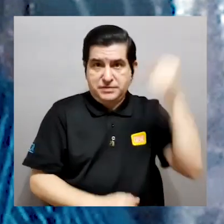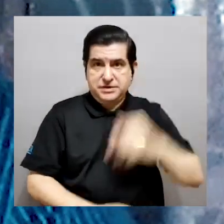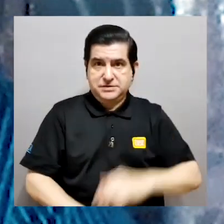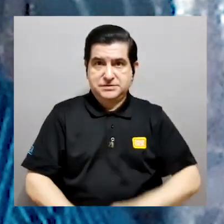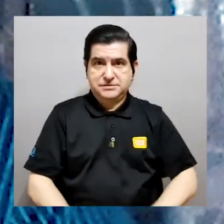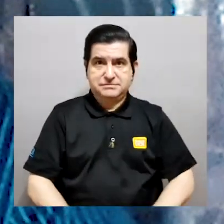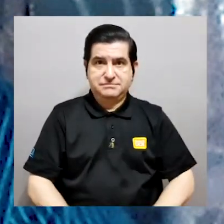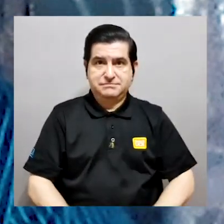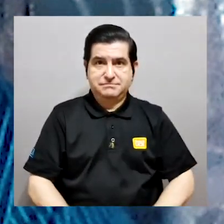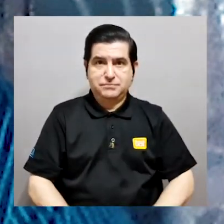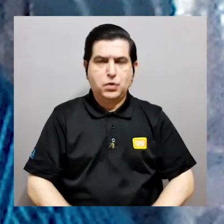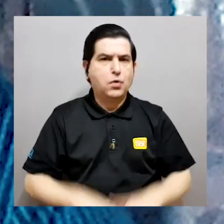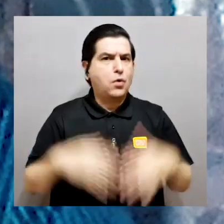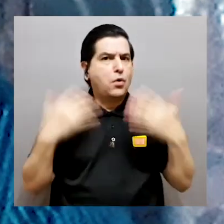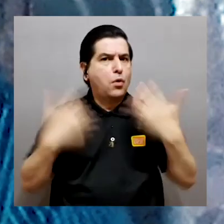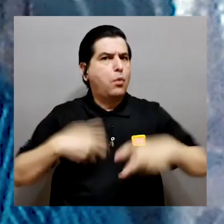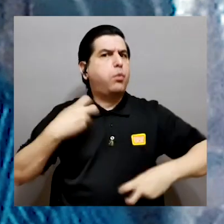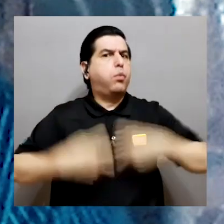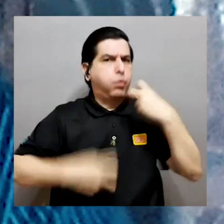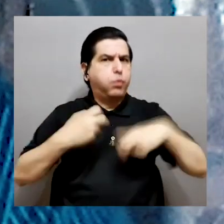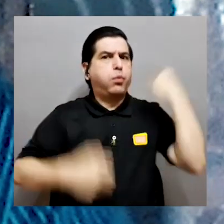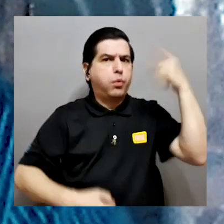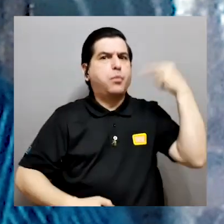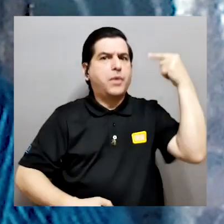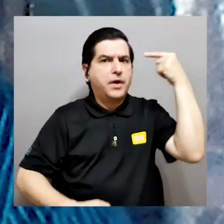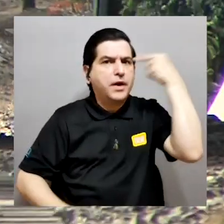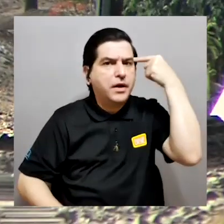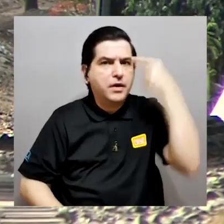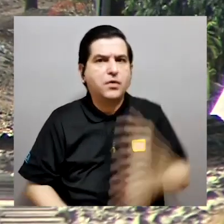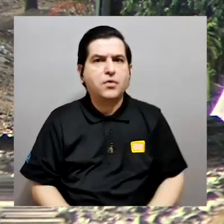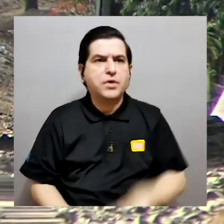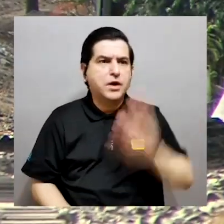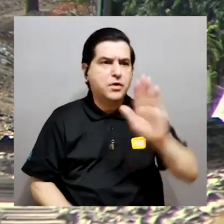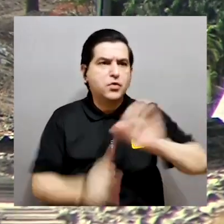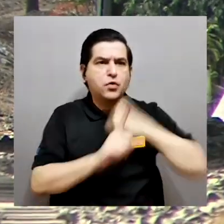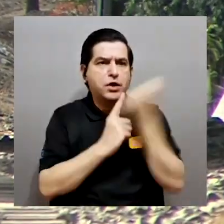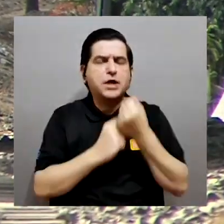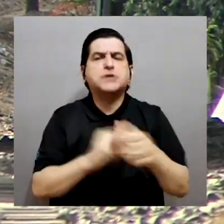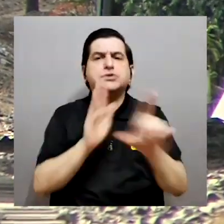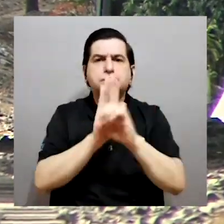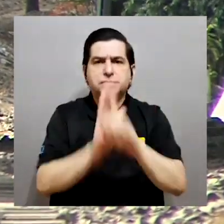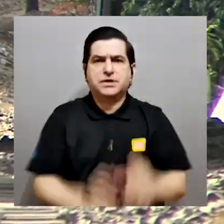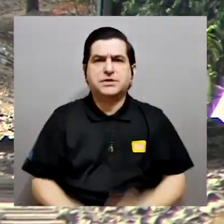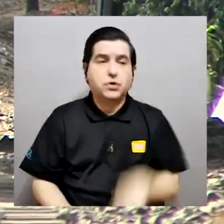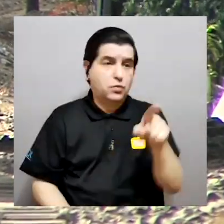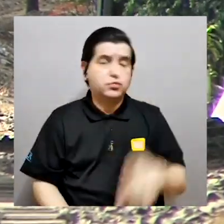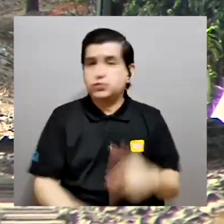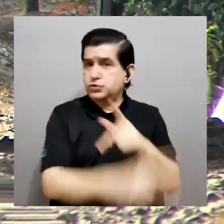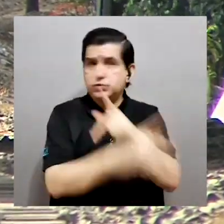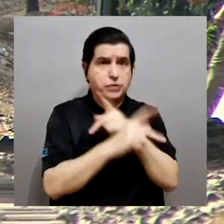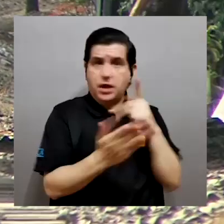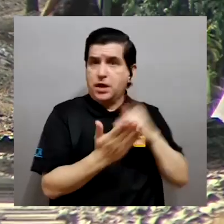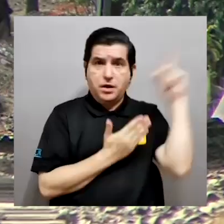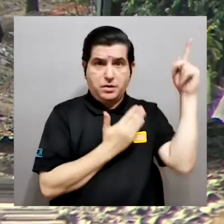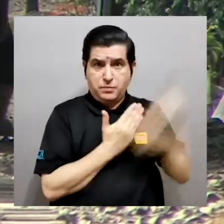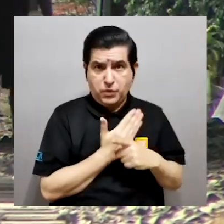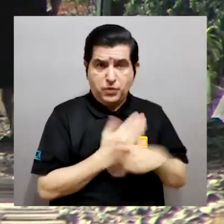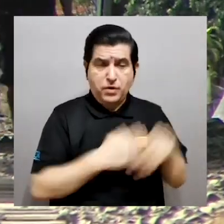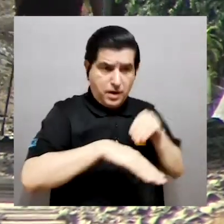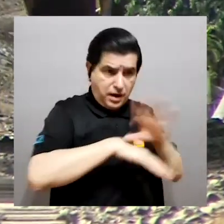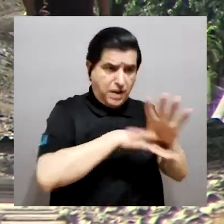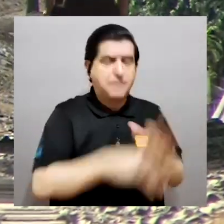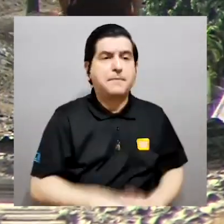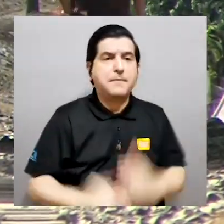Estado. Tamaño problema para el Estado social de derecho. ¿Va a dejar usted descobijado los programas que